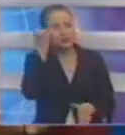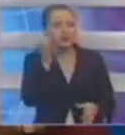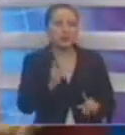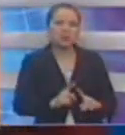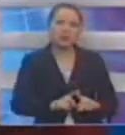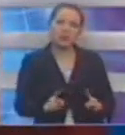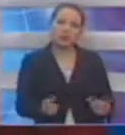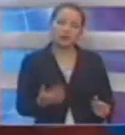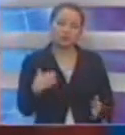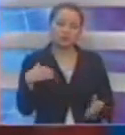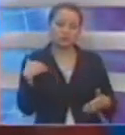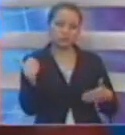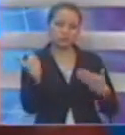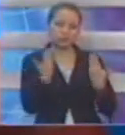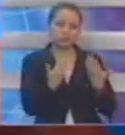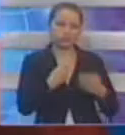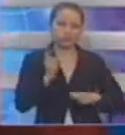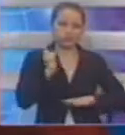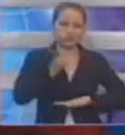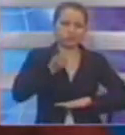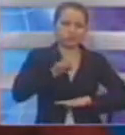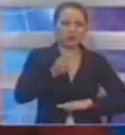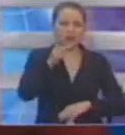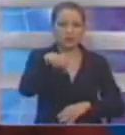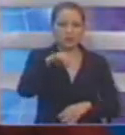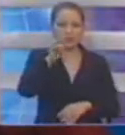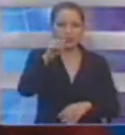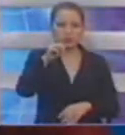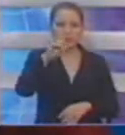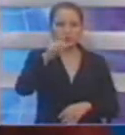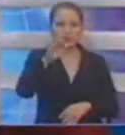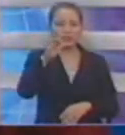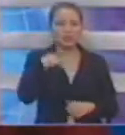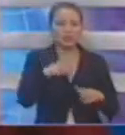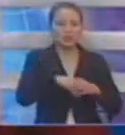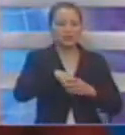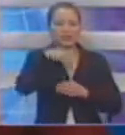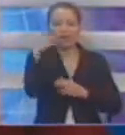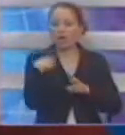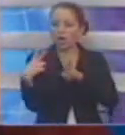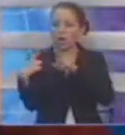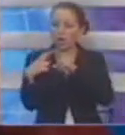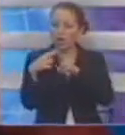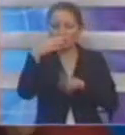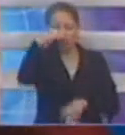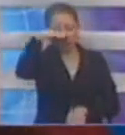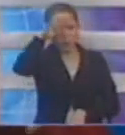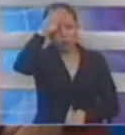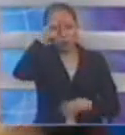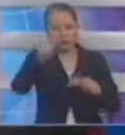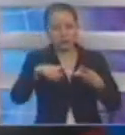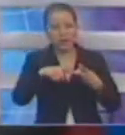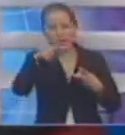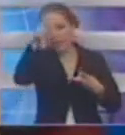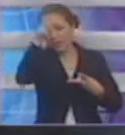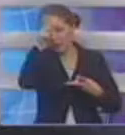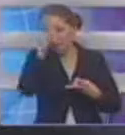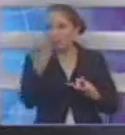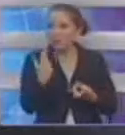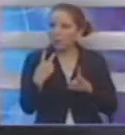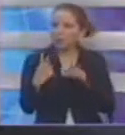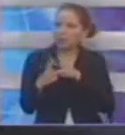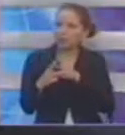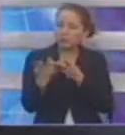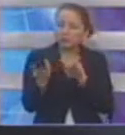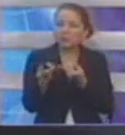después, cuando viene la dictadura de Pinochet, irme al exilio, conocí Cuba y Alemania Oriental, la Alemania detrás del muro. Y obviamente conocí